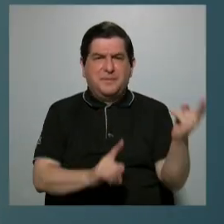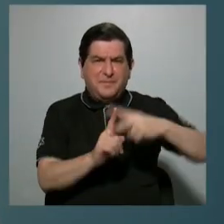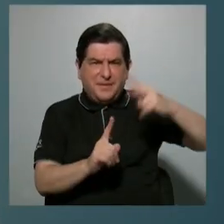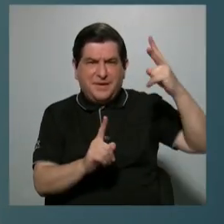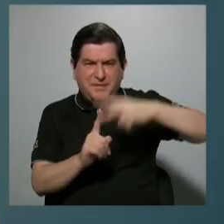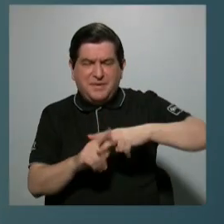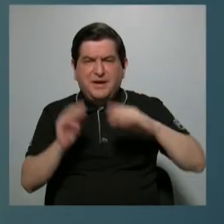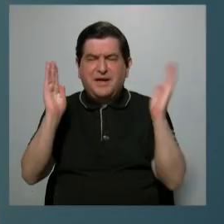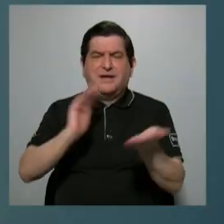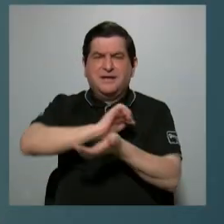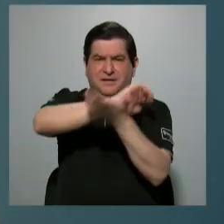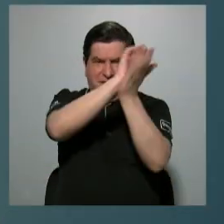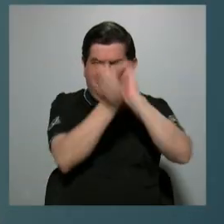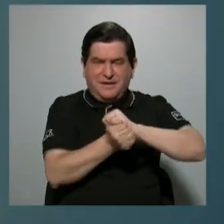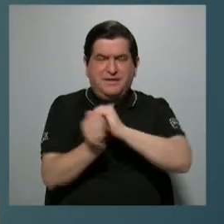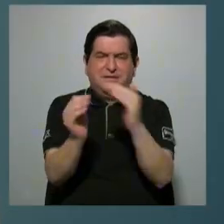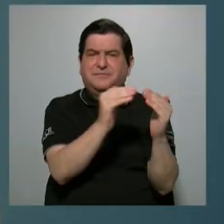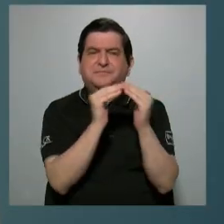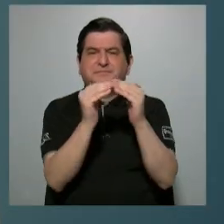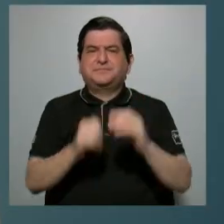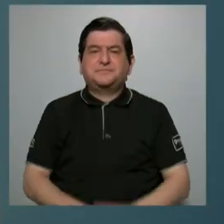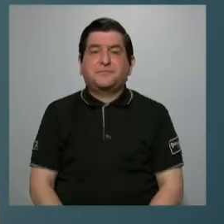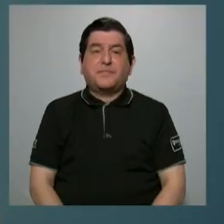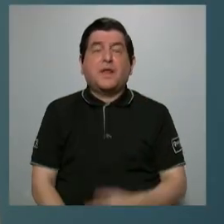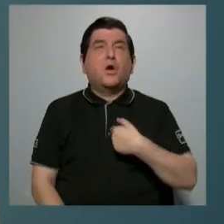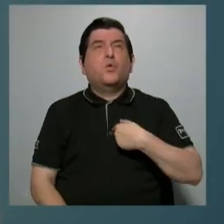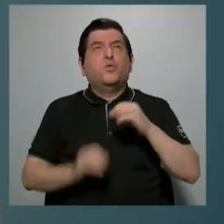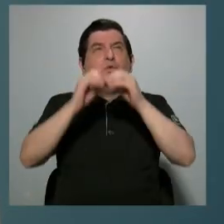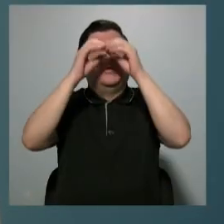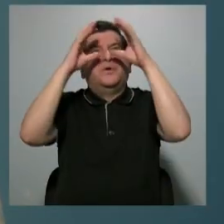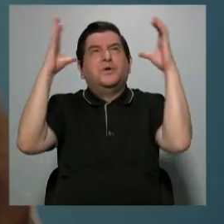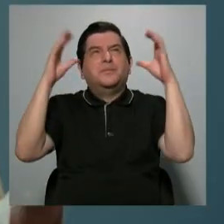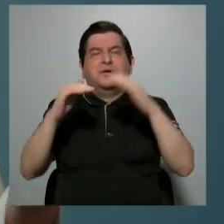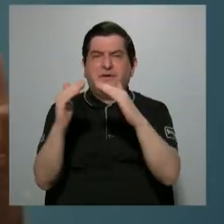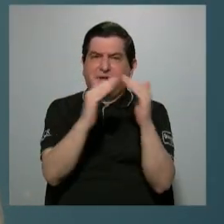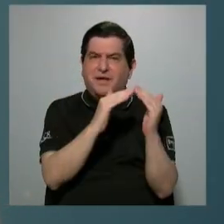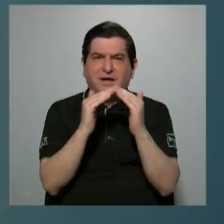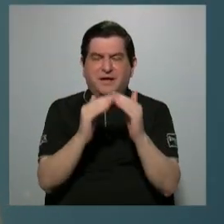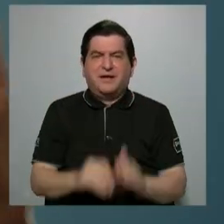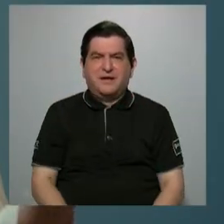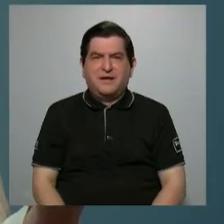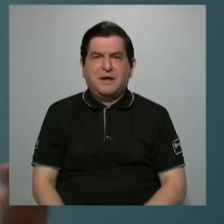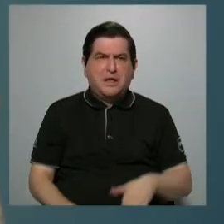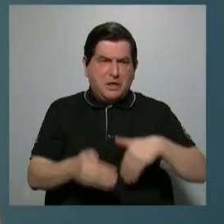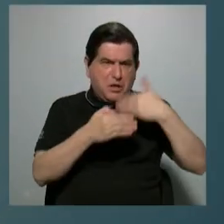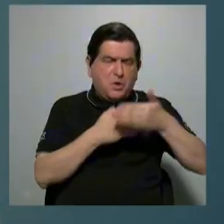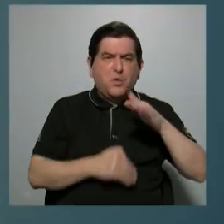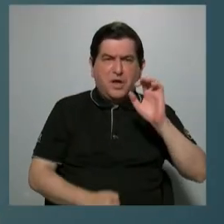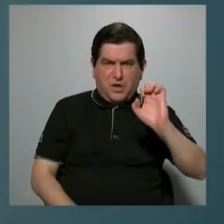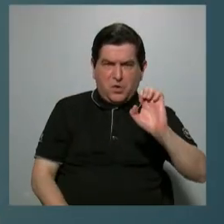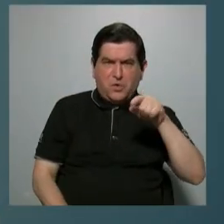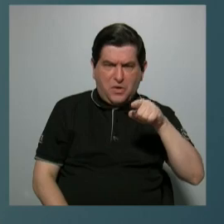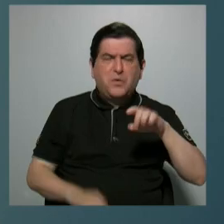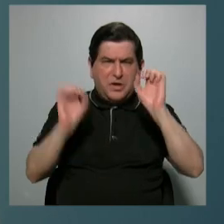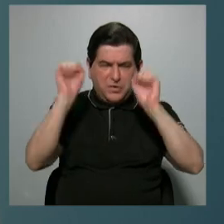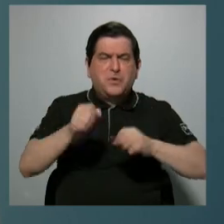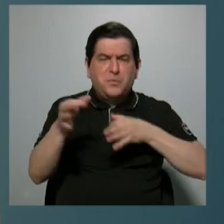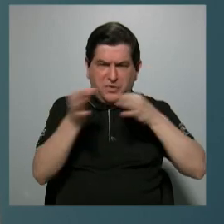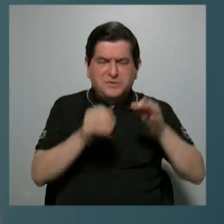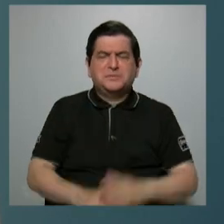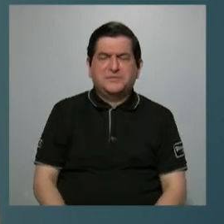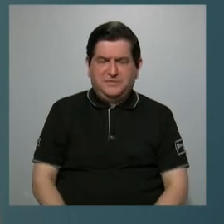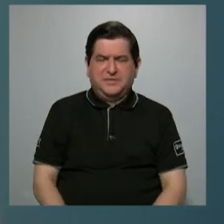grandes transformaciones urbanas. Uno puede imaginarse que en las ciudades, Eduardo puede contar más, que su gran especialidad es la